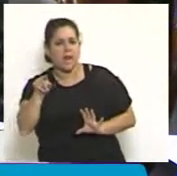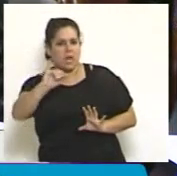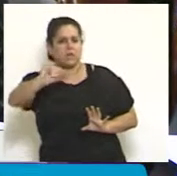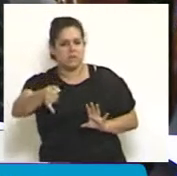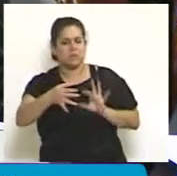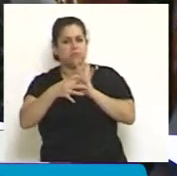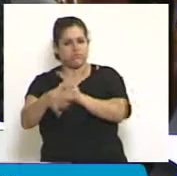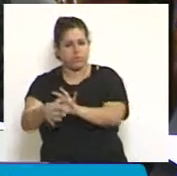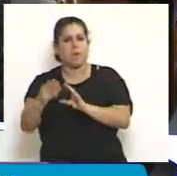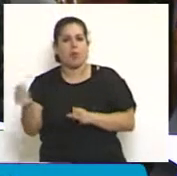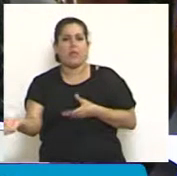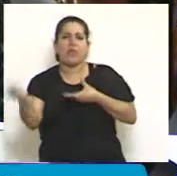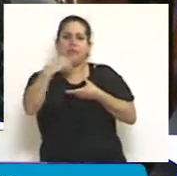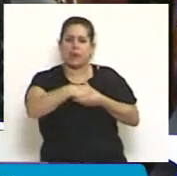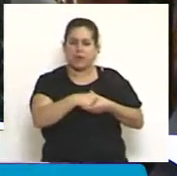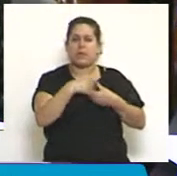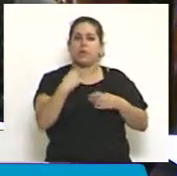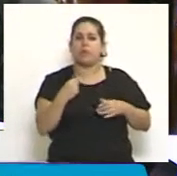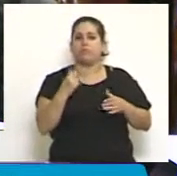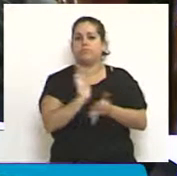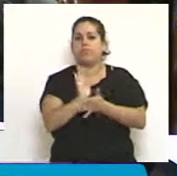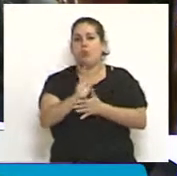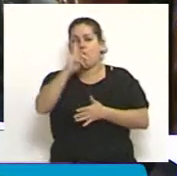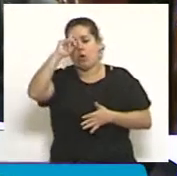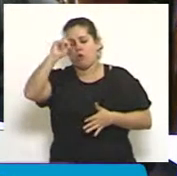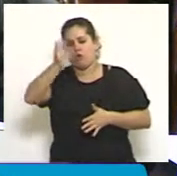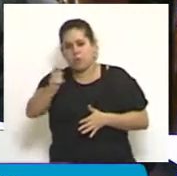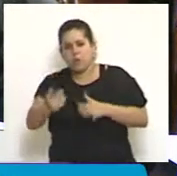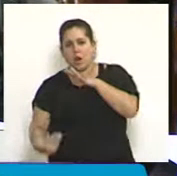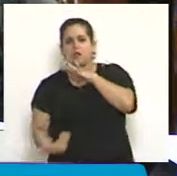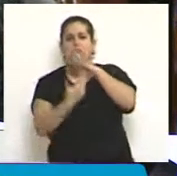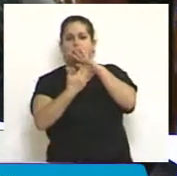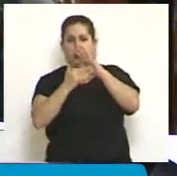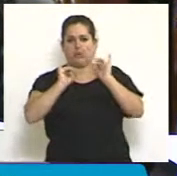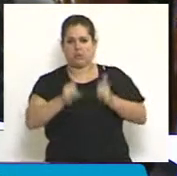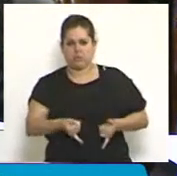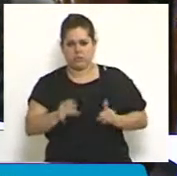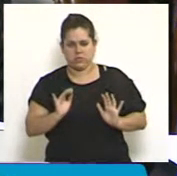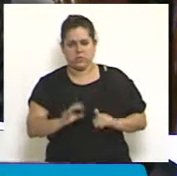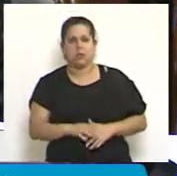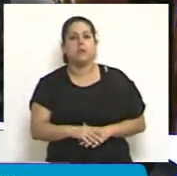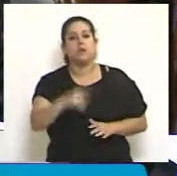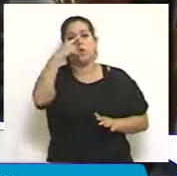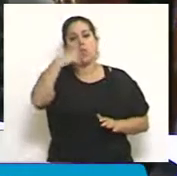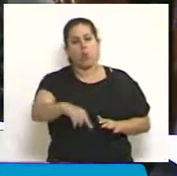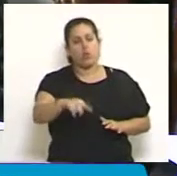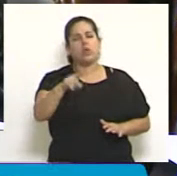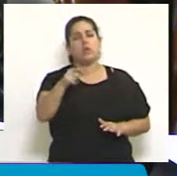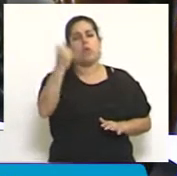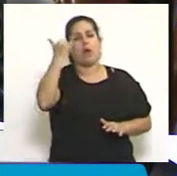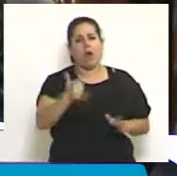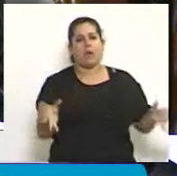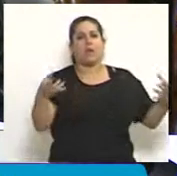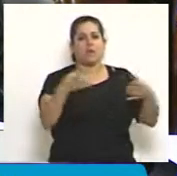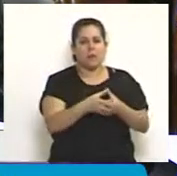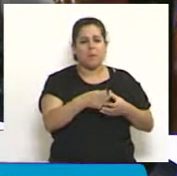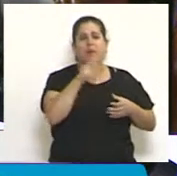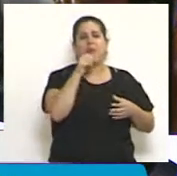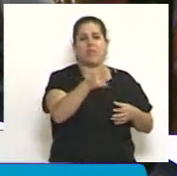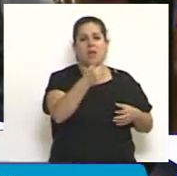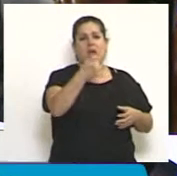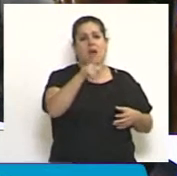Viene ahora la competencia nacional. La Ciudad Autónoma de Buenos Aires constituirá un distrito único para la